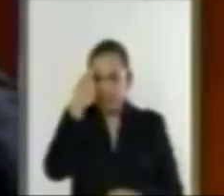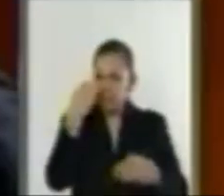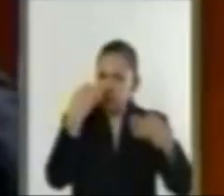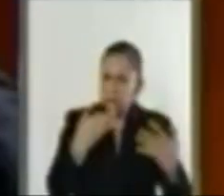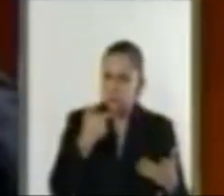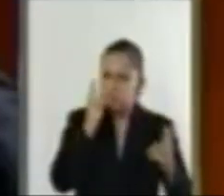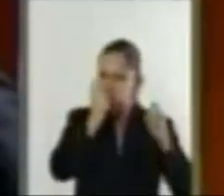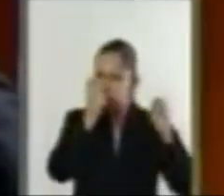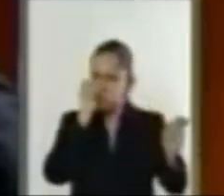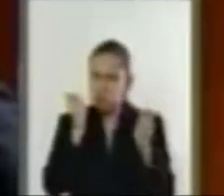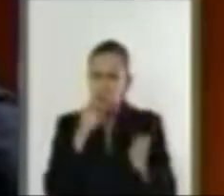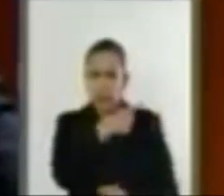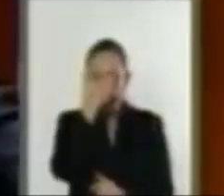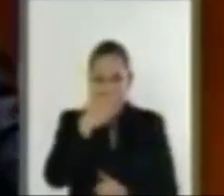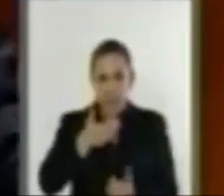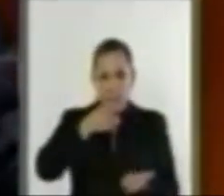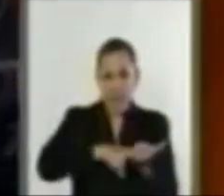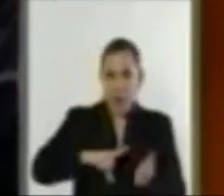bien de mí también.